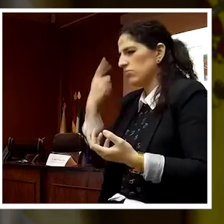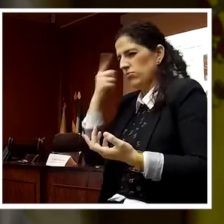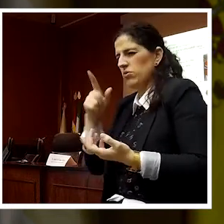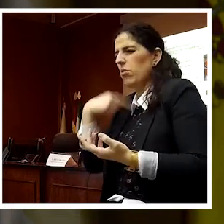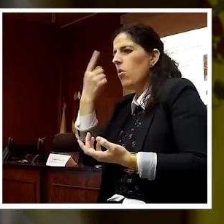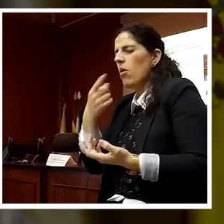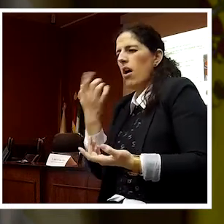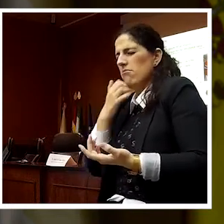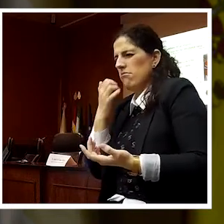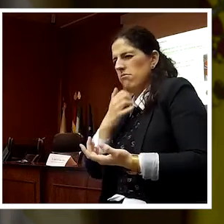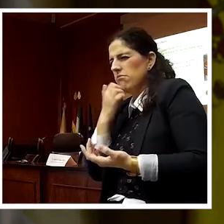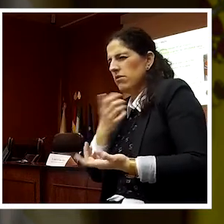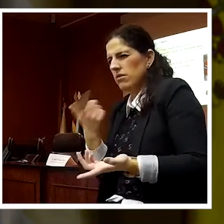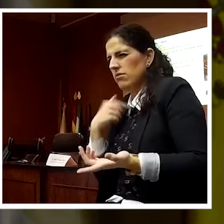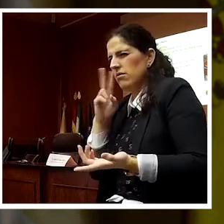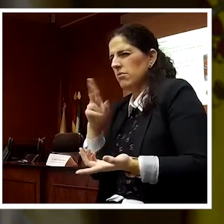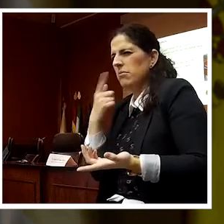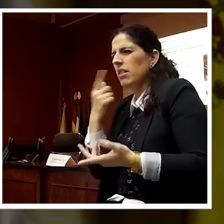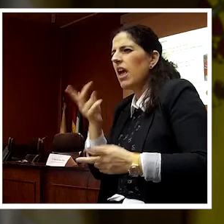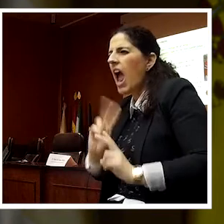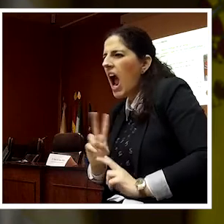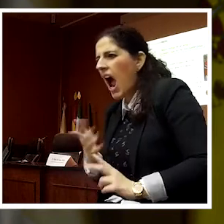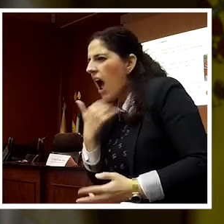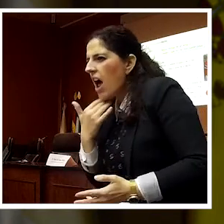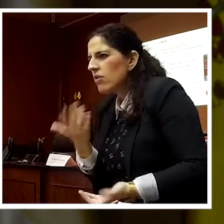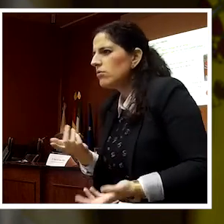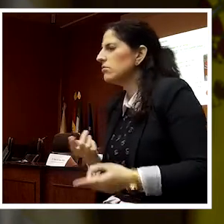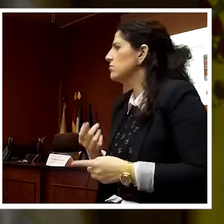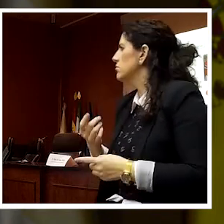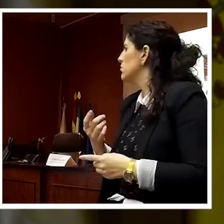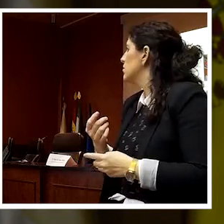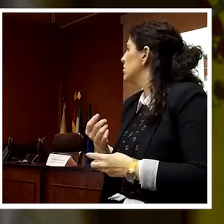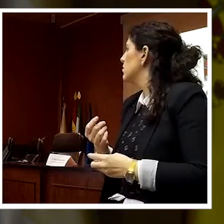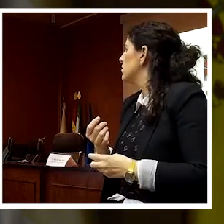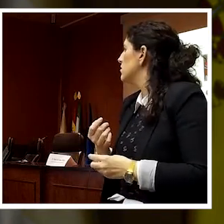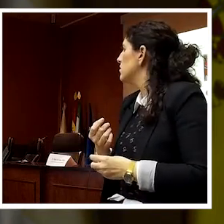la cara muy rara, esa sensación de gravedad, de muerte inminente.